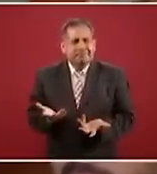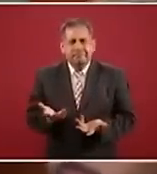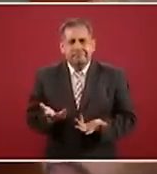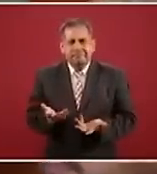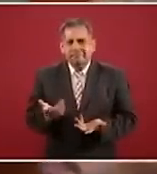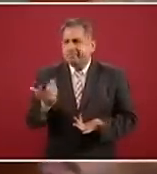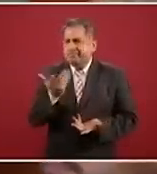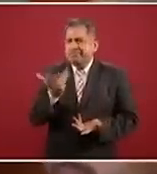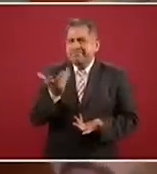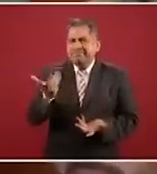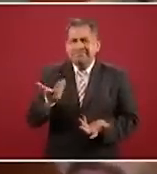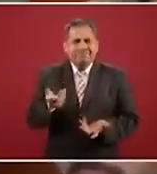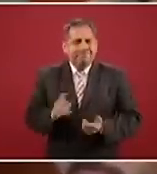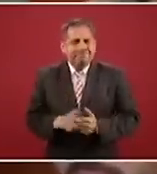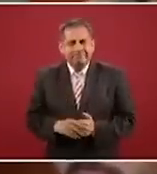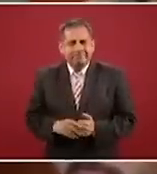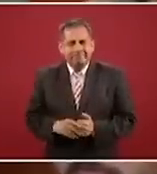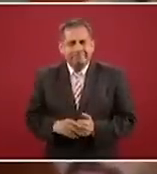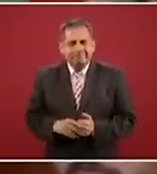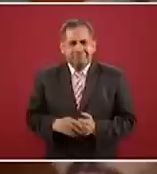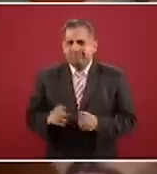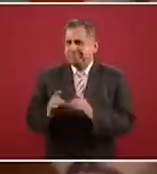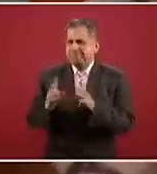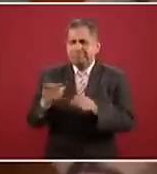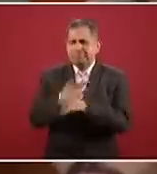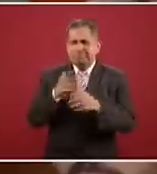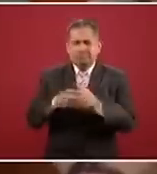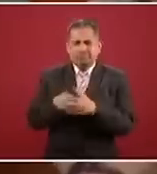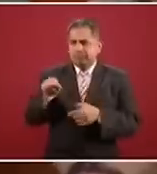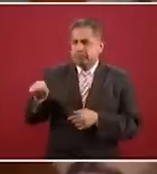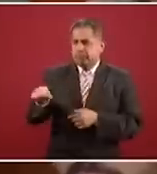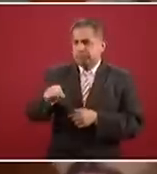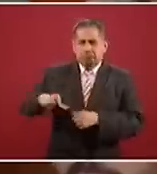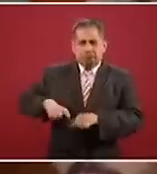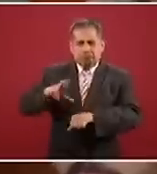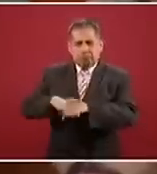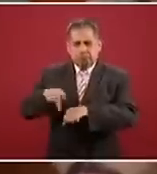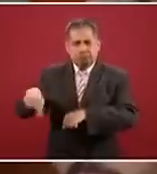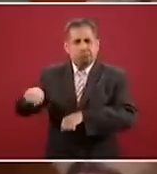¿Qué hace en estas situaciones con estos gobernadores